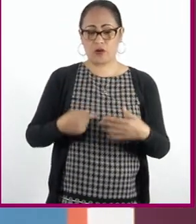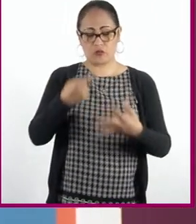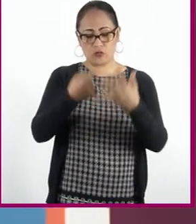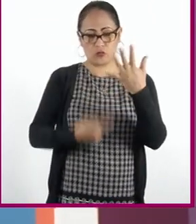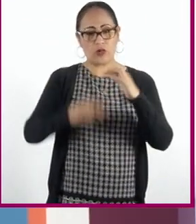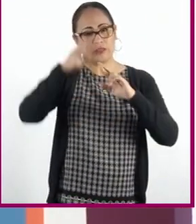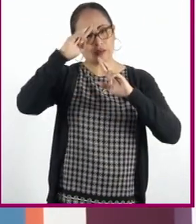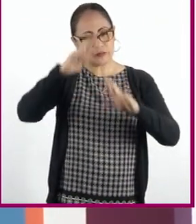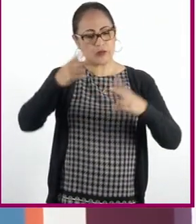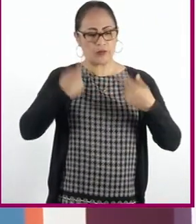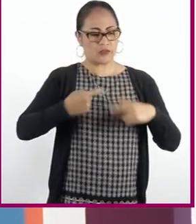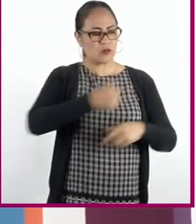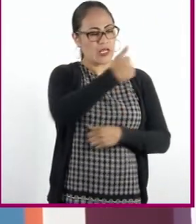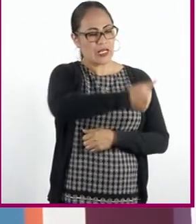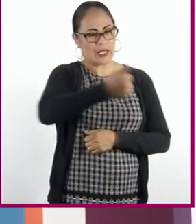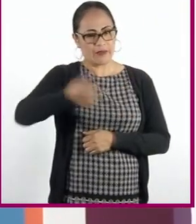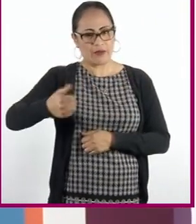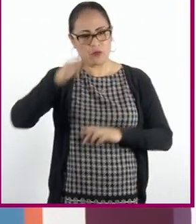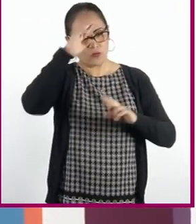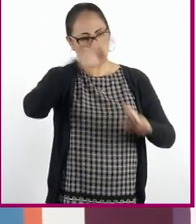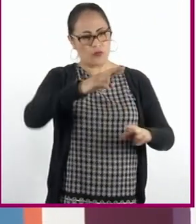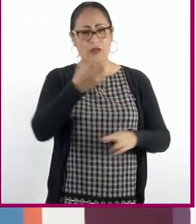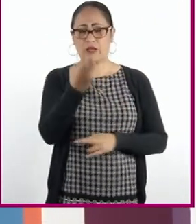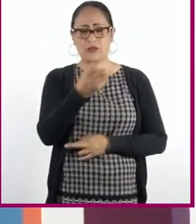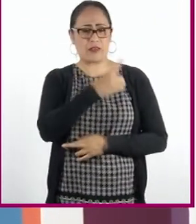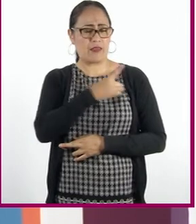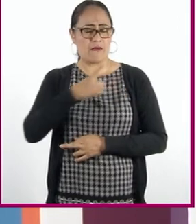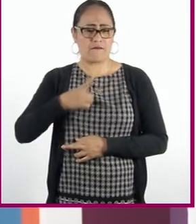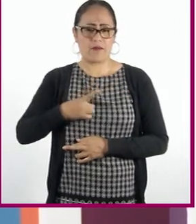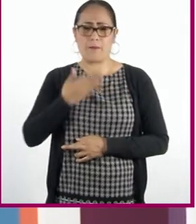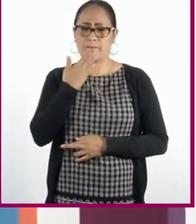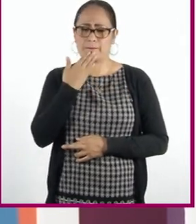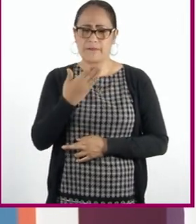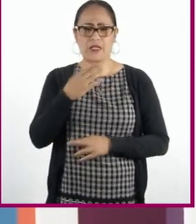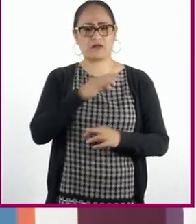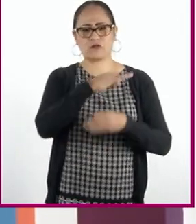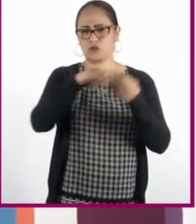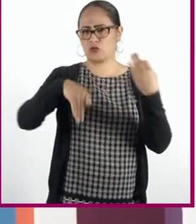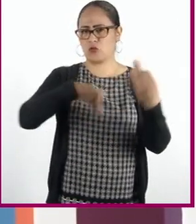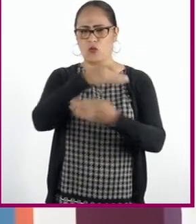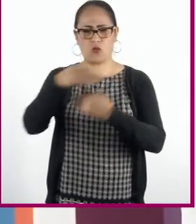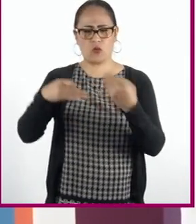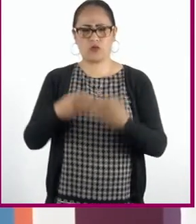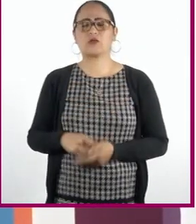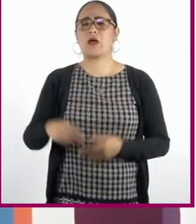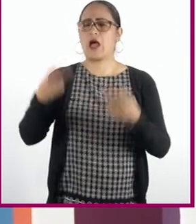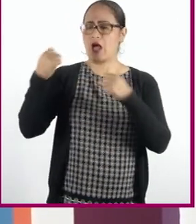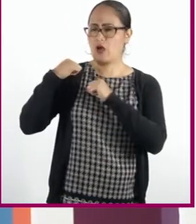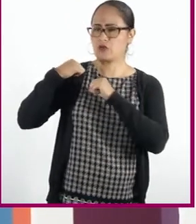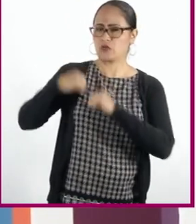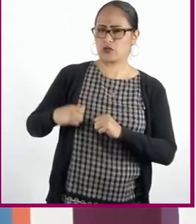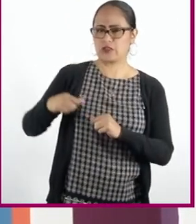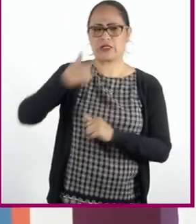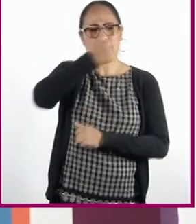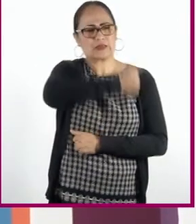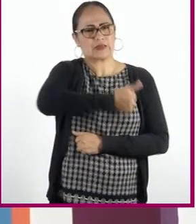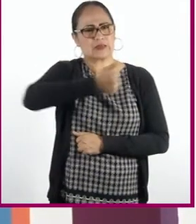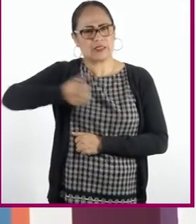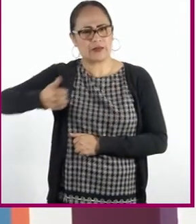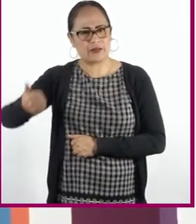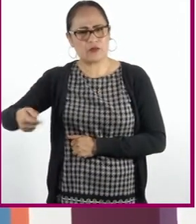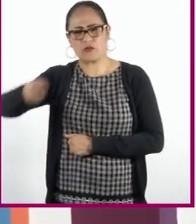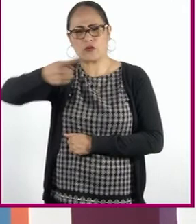de cada persona es un deber de todas y todos. Todas las autoridades, en el ámbito de sus competencias, tienen la